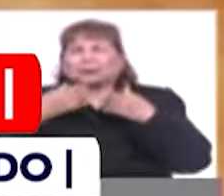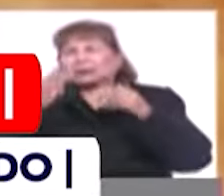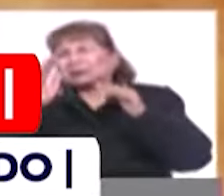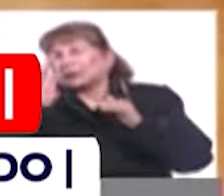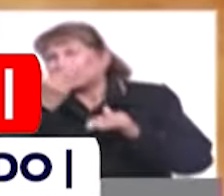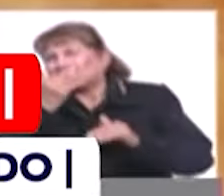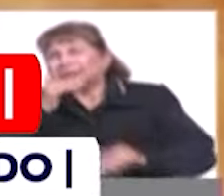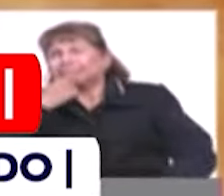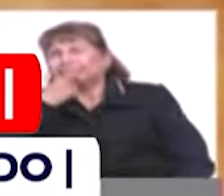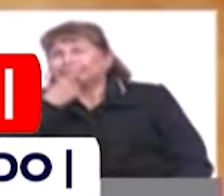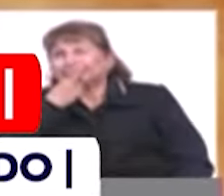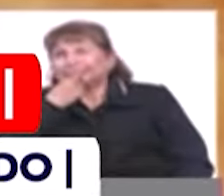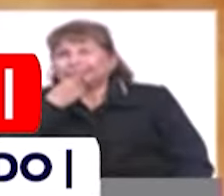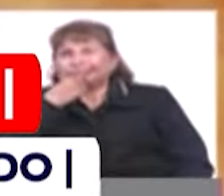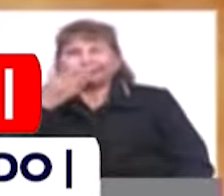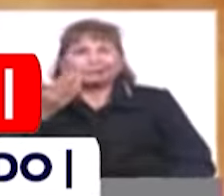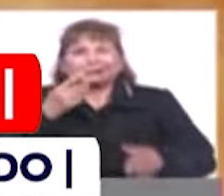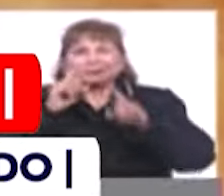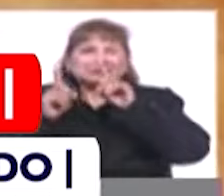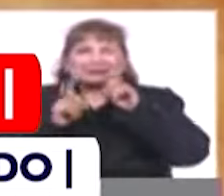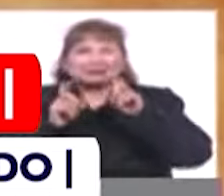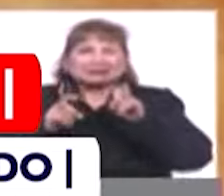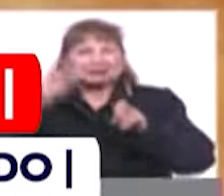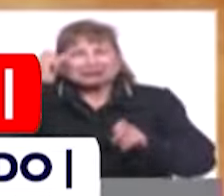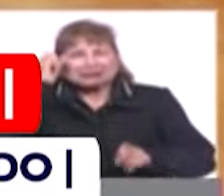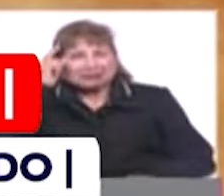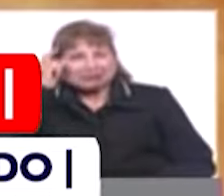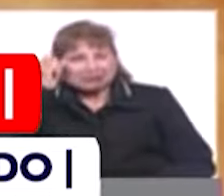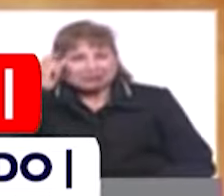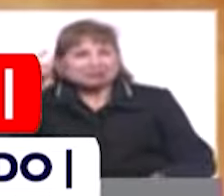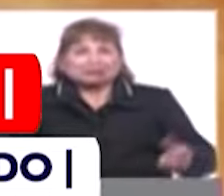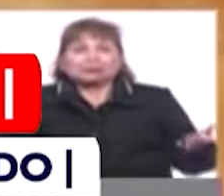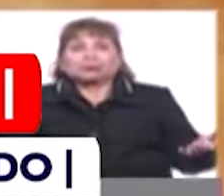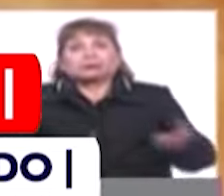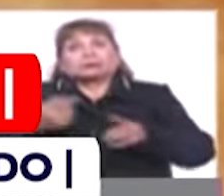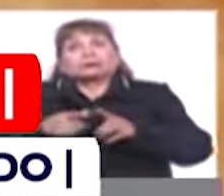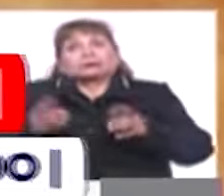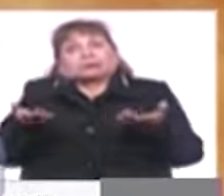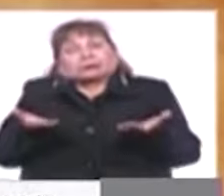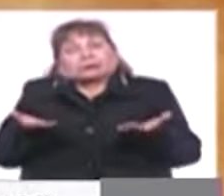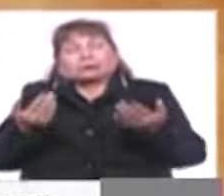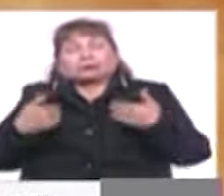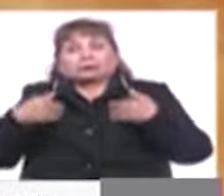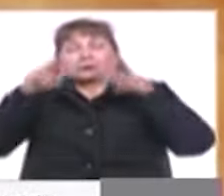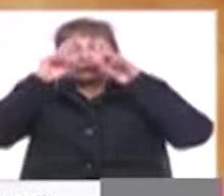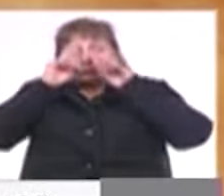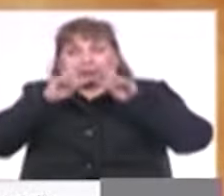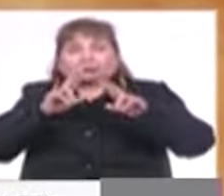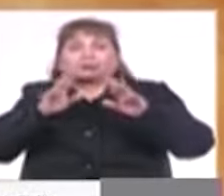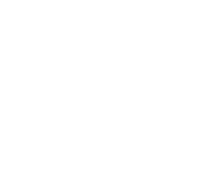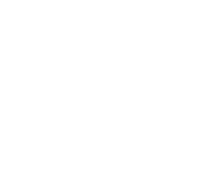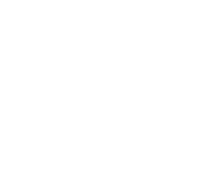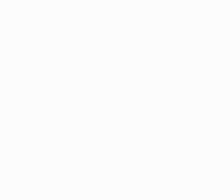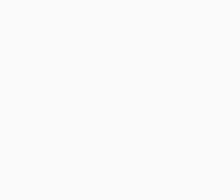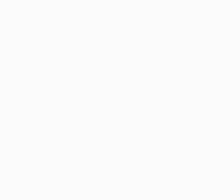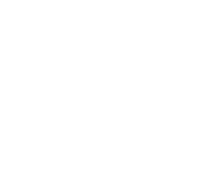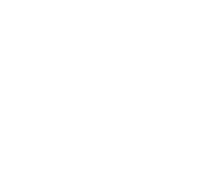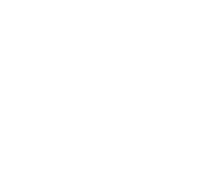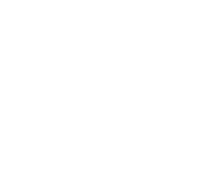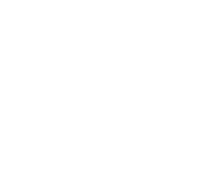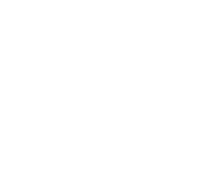vehículo presidencial en la juga del prófugo vadir información 95.5 la voz integ